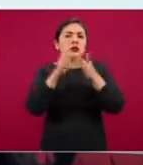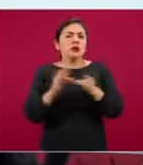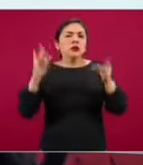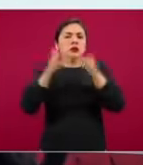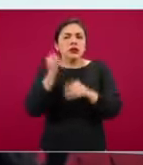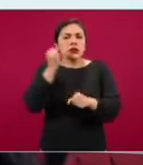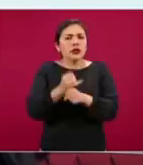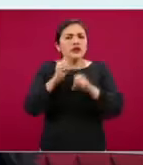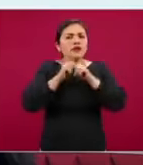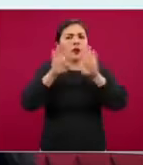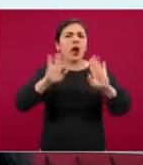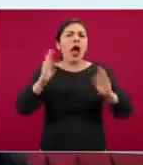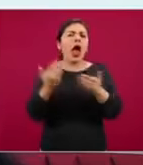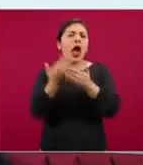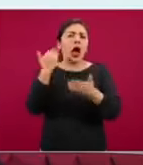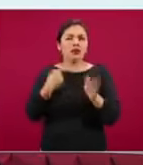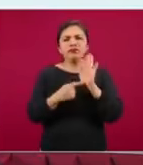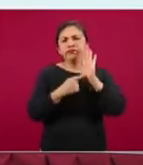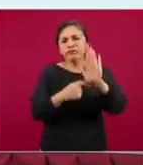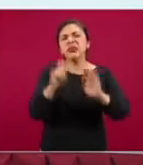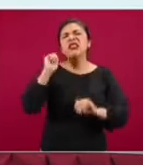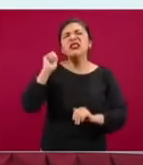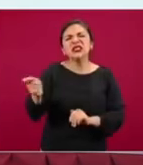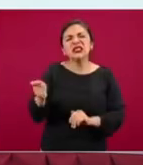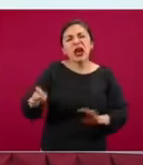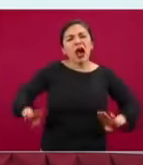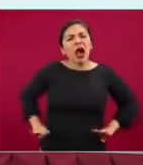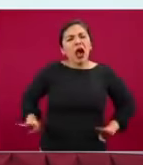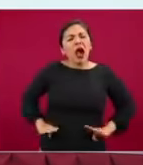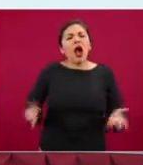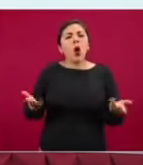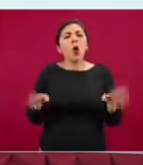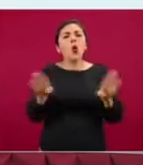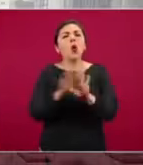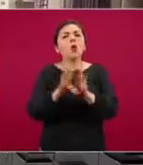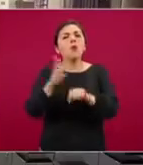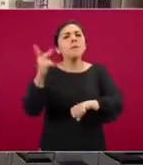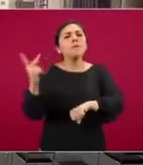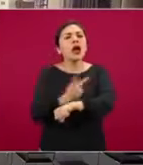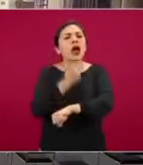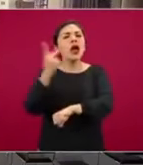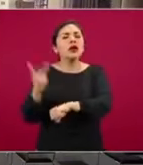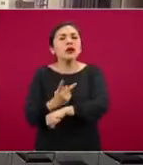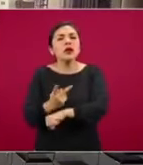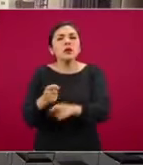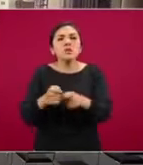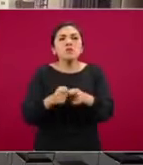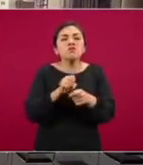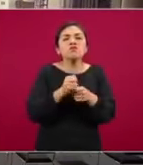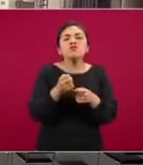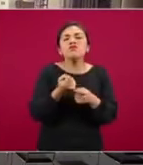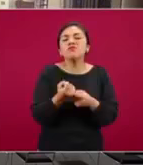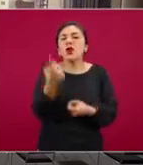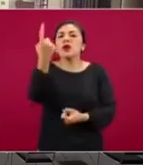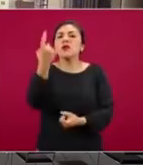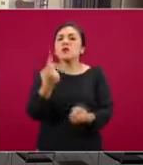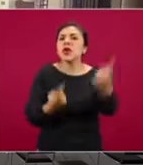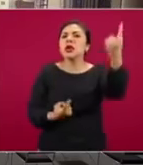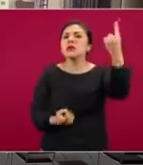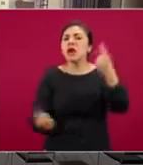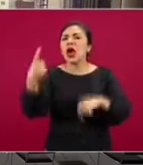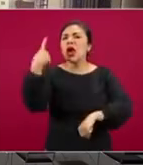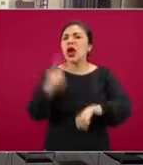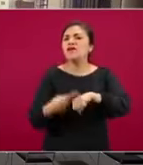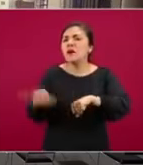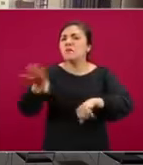que ya anteriormente habíamos presentado, que tiene que ver precisamente con la ocurrencia de los brotes por